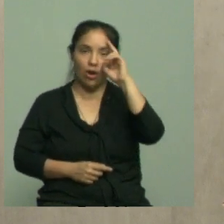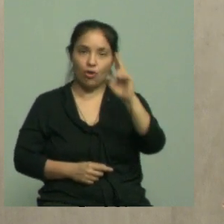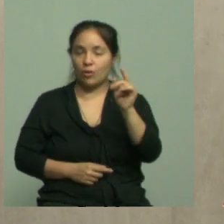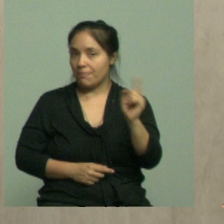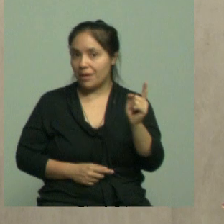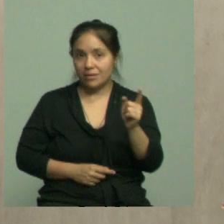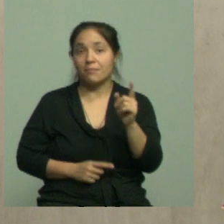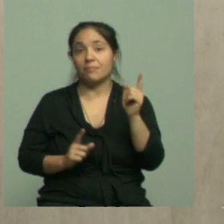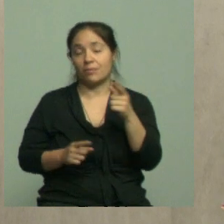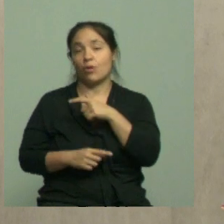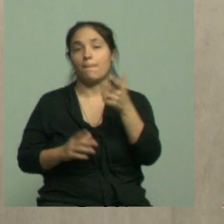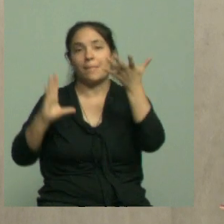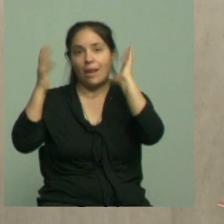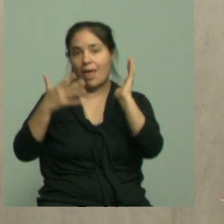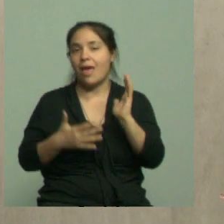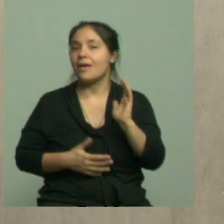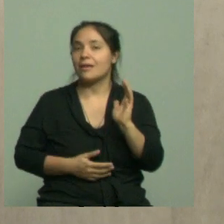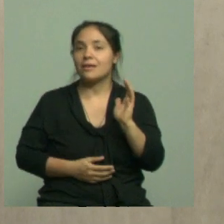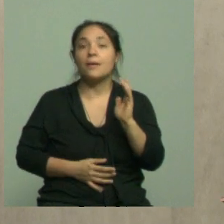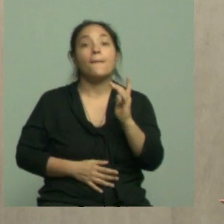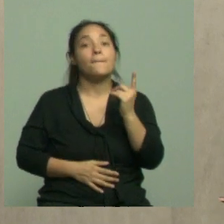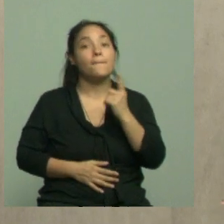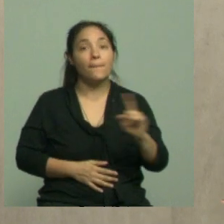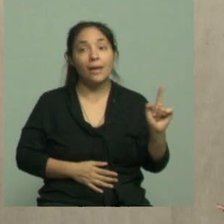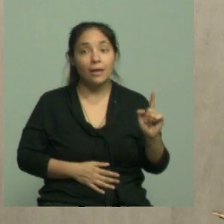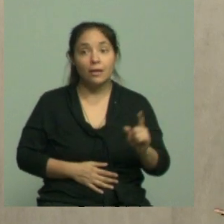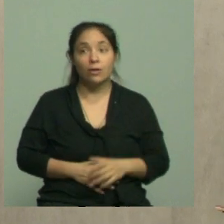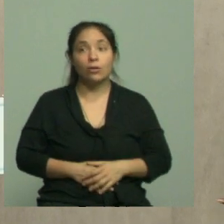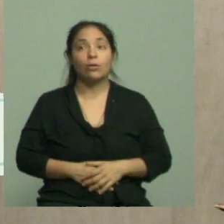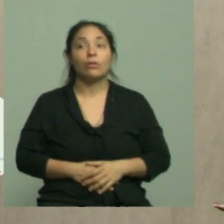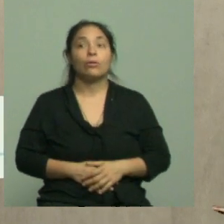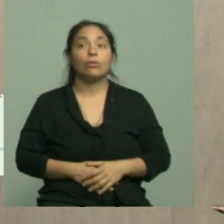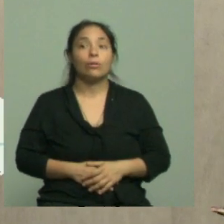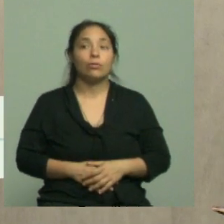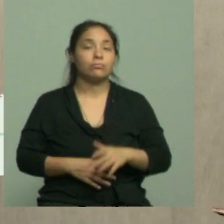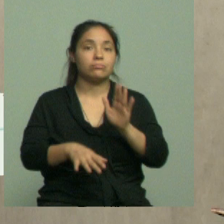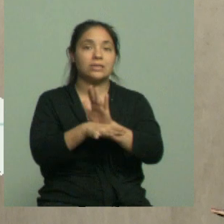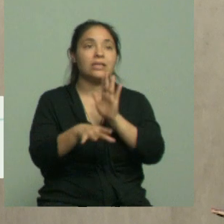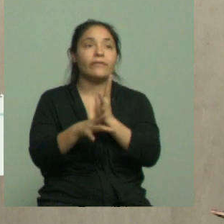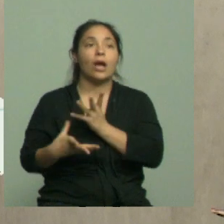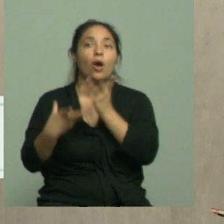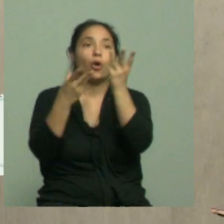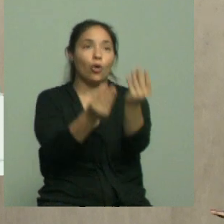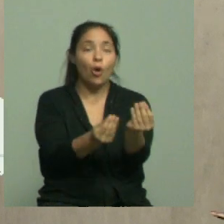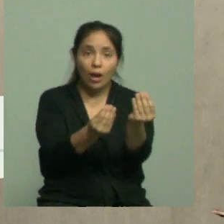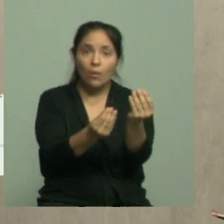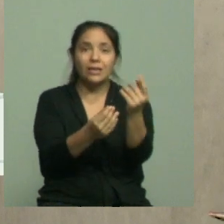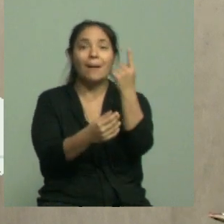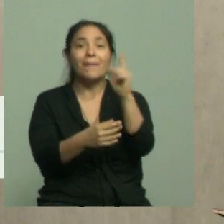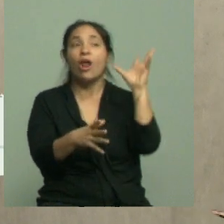gobierno de Javier Milei, pero es la de una lógica colaboracionista, no intervencionista,